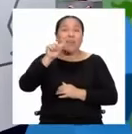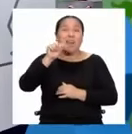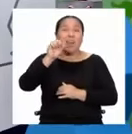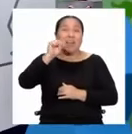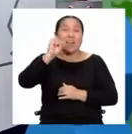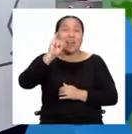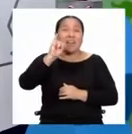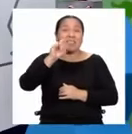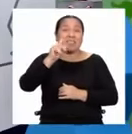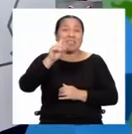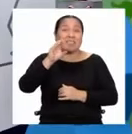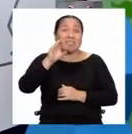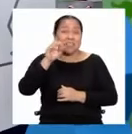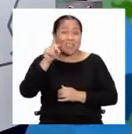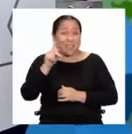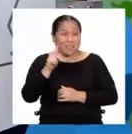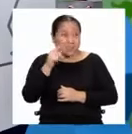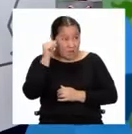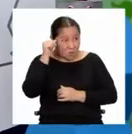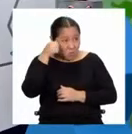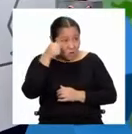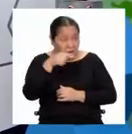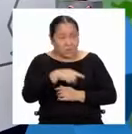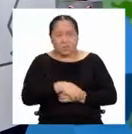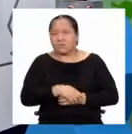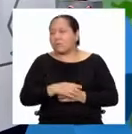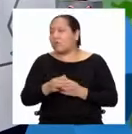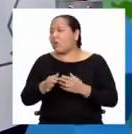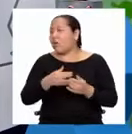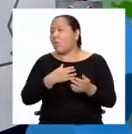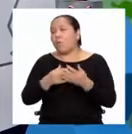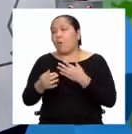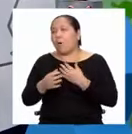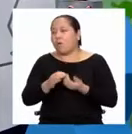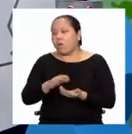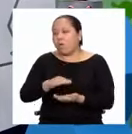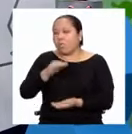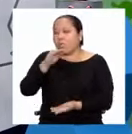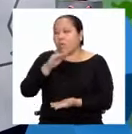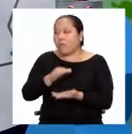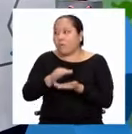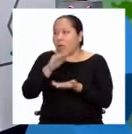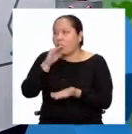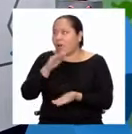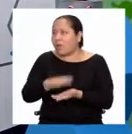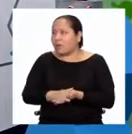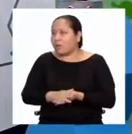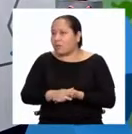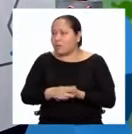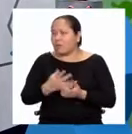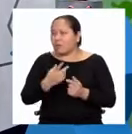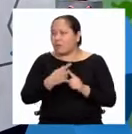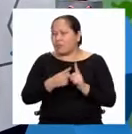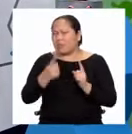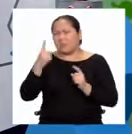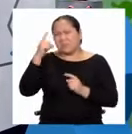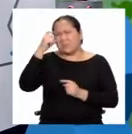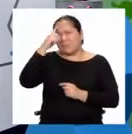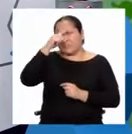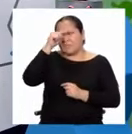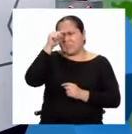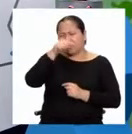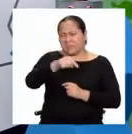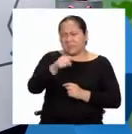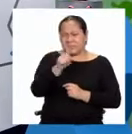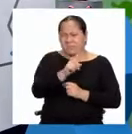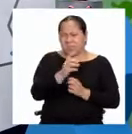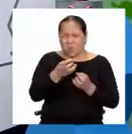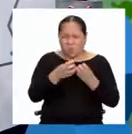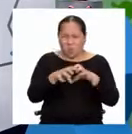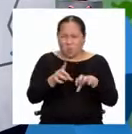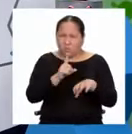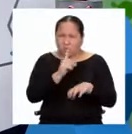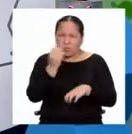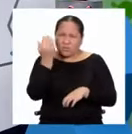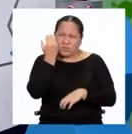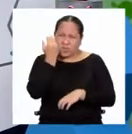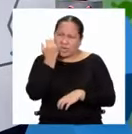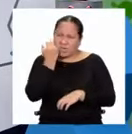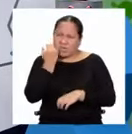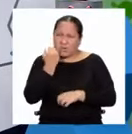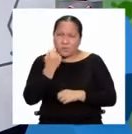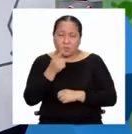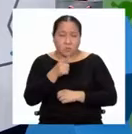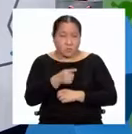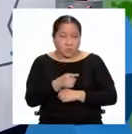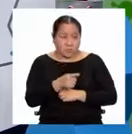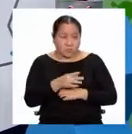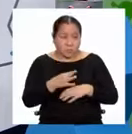tamaño no importa, pero me resultaría bien difícil creer que este huevo sea tan antiguo. Delta,